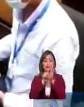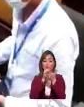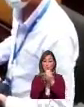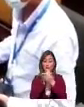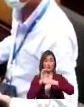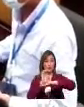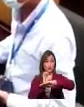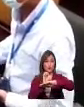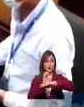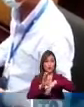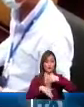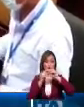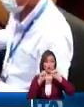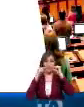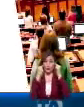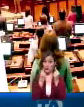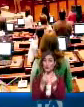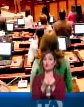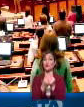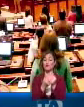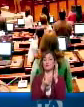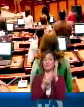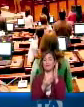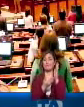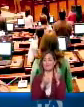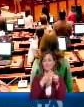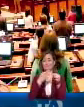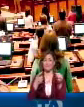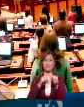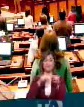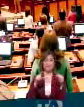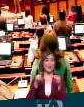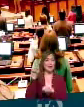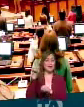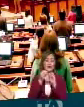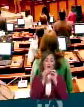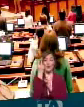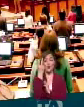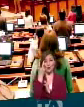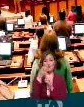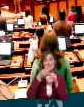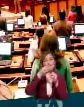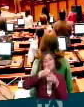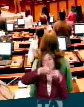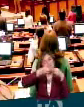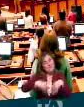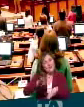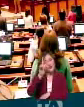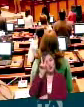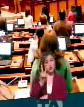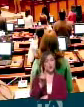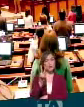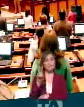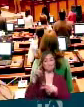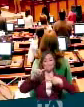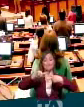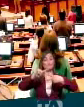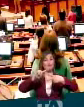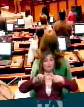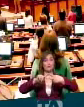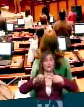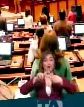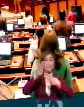Pero casi todos los bloques han sufrido bajas. La izquierda democrática perdió a dos, Eitel Zambrano y Amada Ortiz. Zambrano es parte